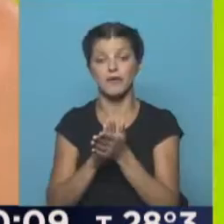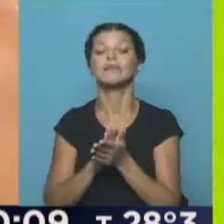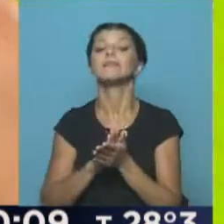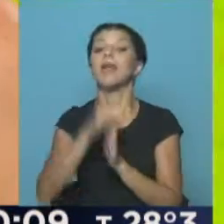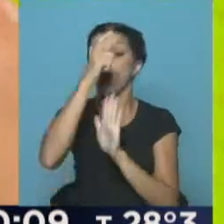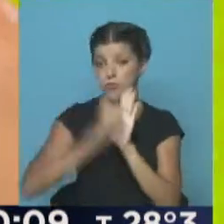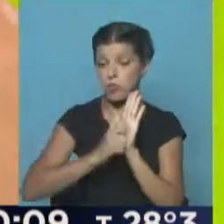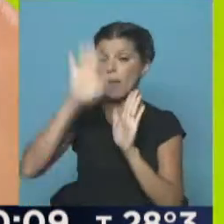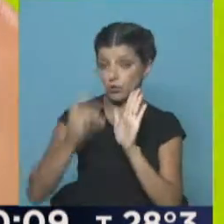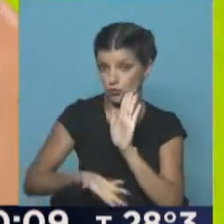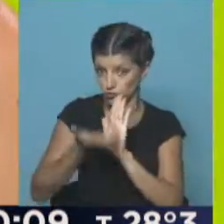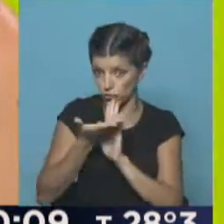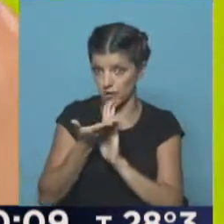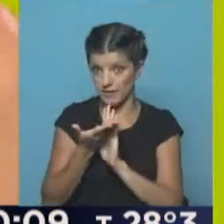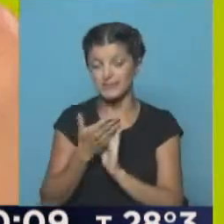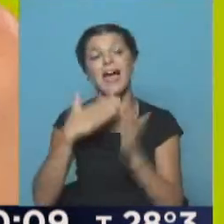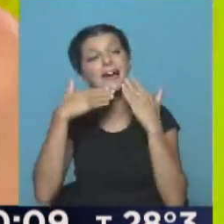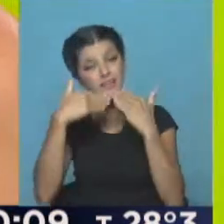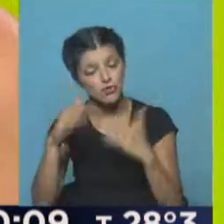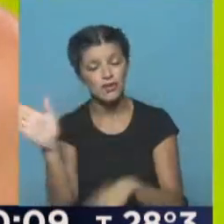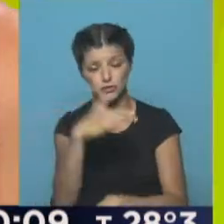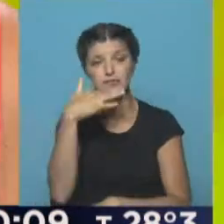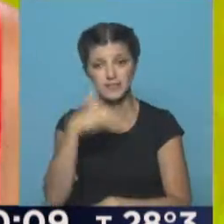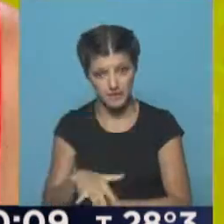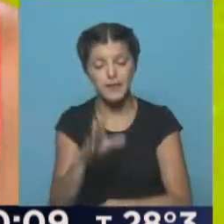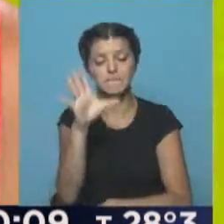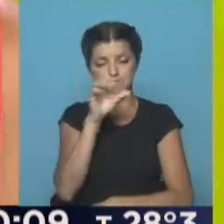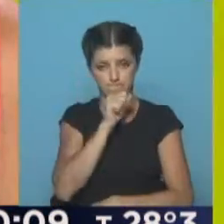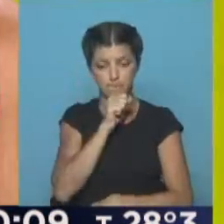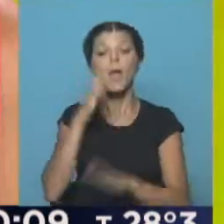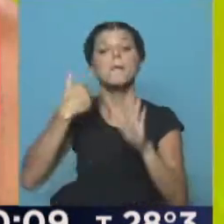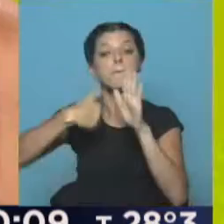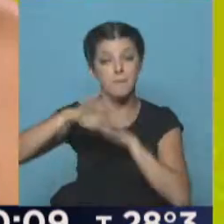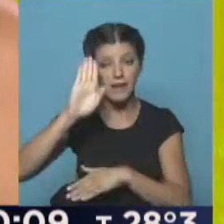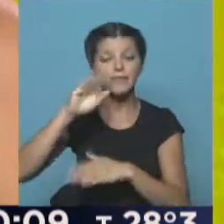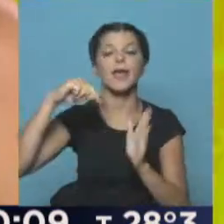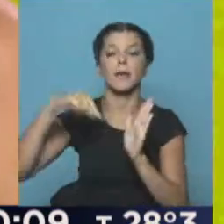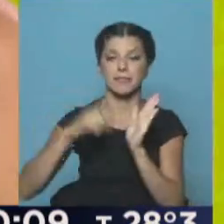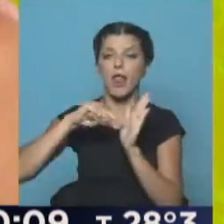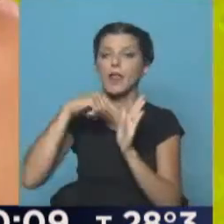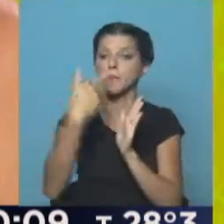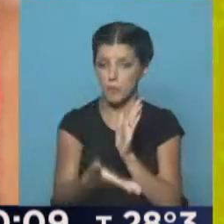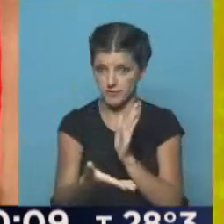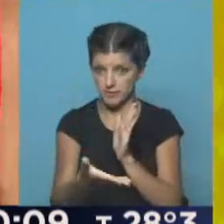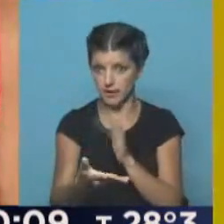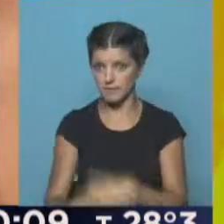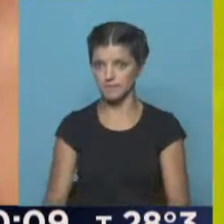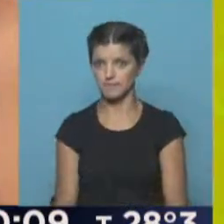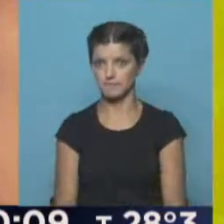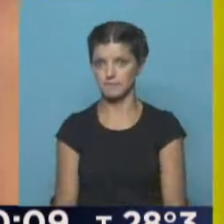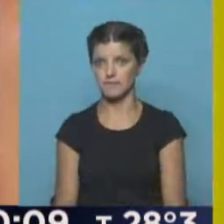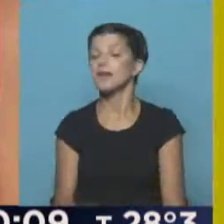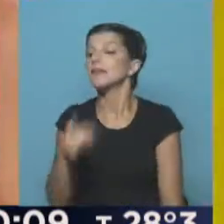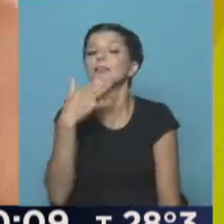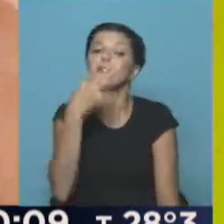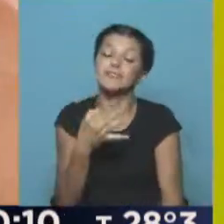agradeció la comprensión y la tolerancia a todos los ciudadanos especialmente para la capital y el conurbano bonaerense dijo que era una